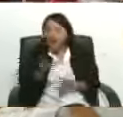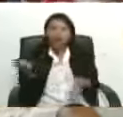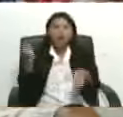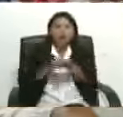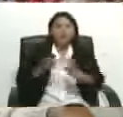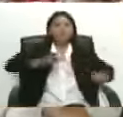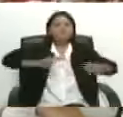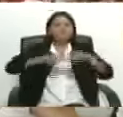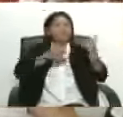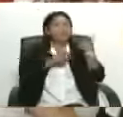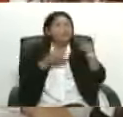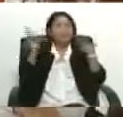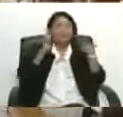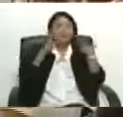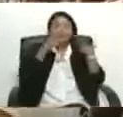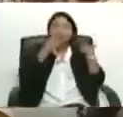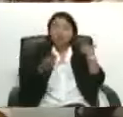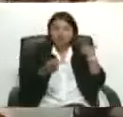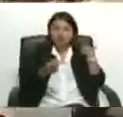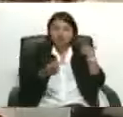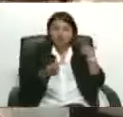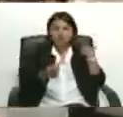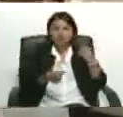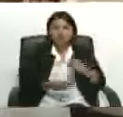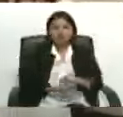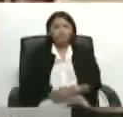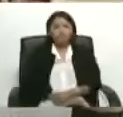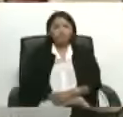a gobernar este país.